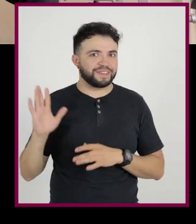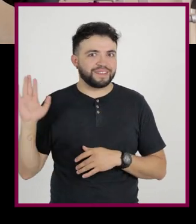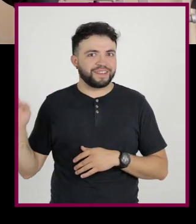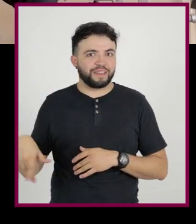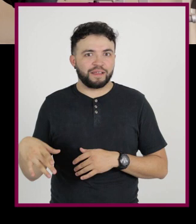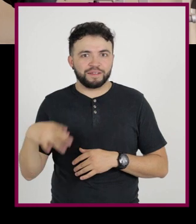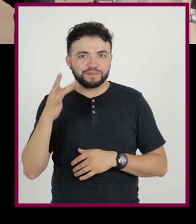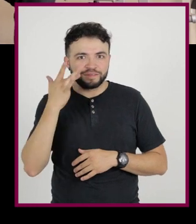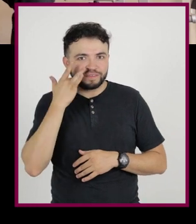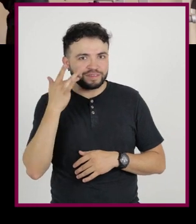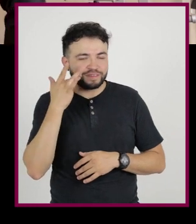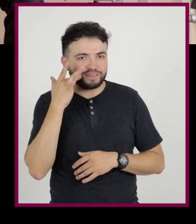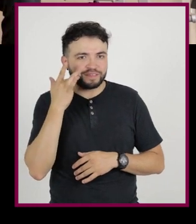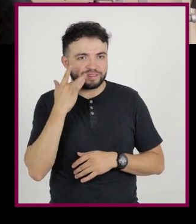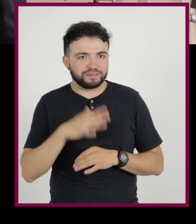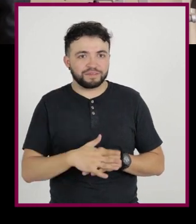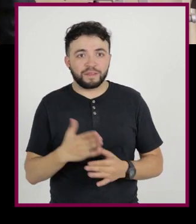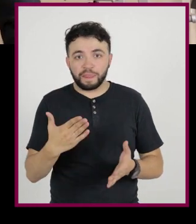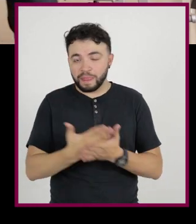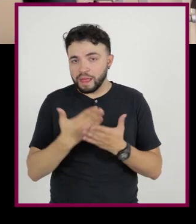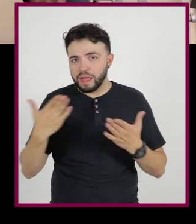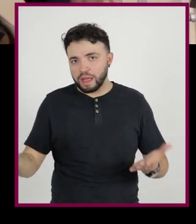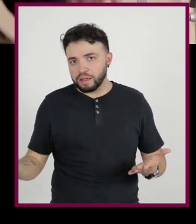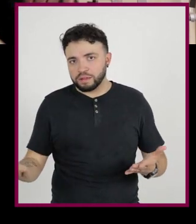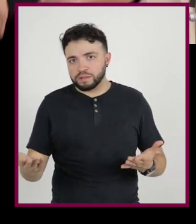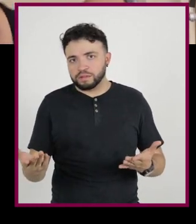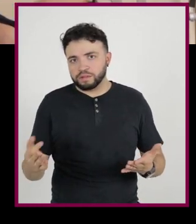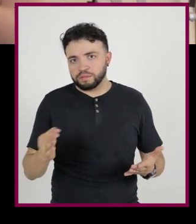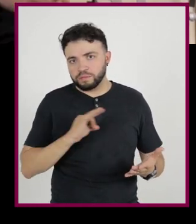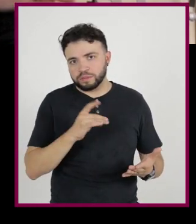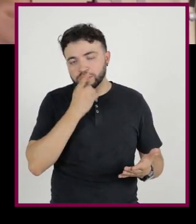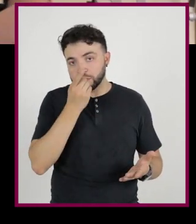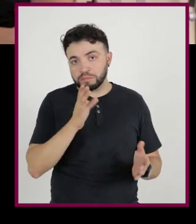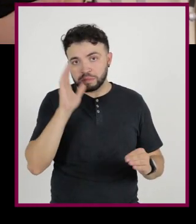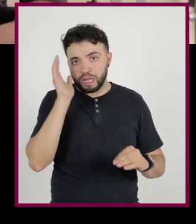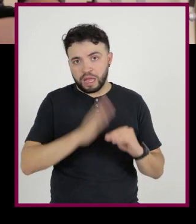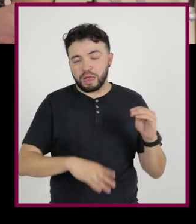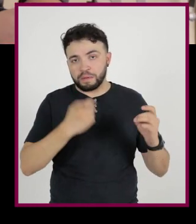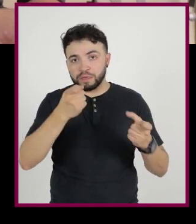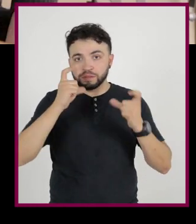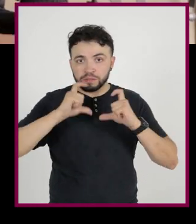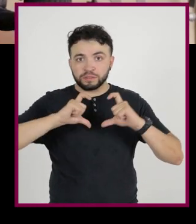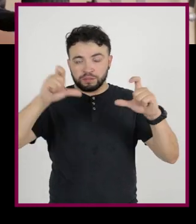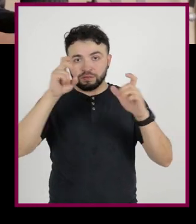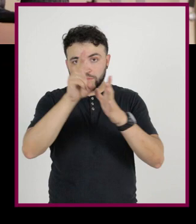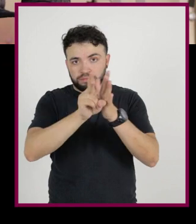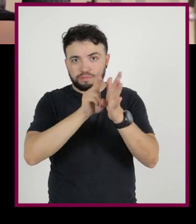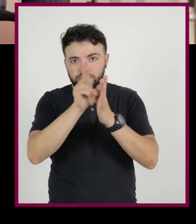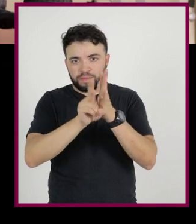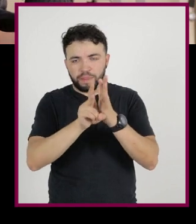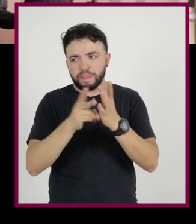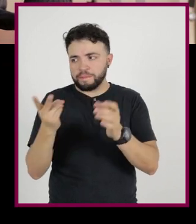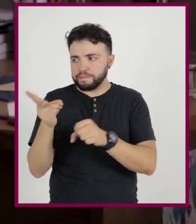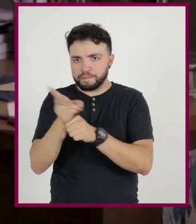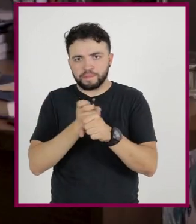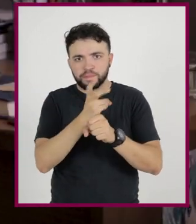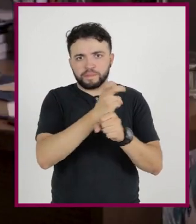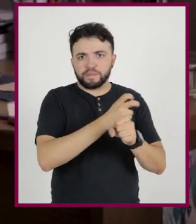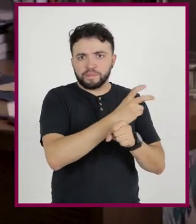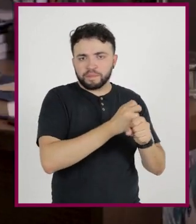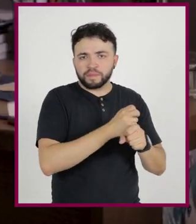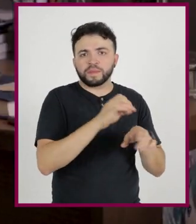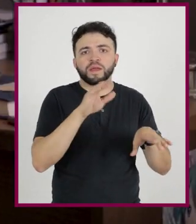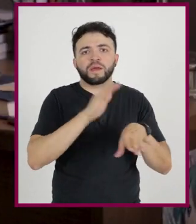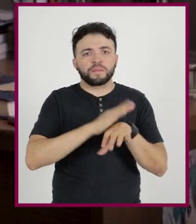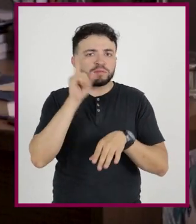¿Qué tal? Miren ustedes al presumido. Por ahora, Juanma, ¿te parece si damos por terminado este capítulo de nuestro videoblog e